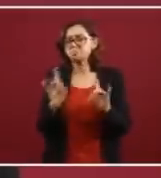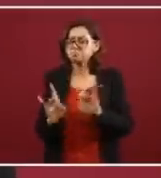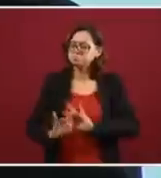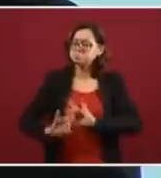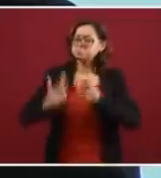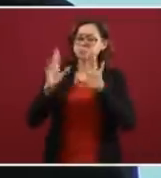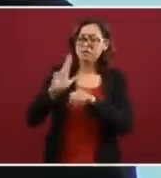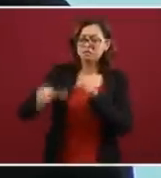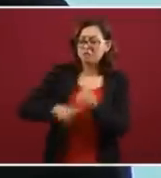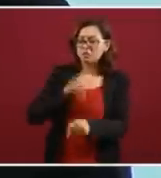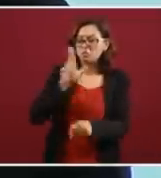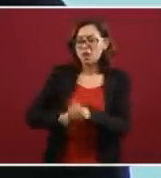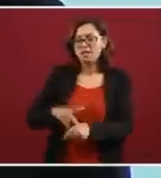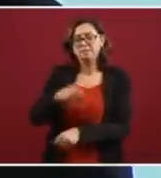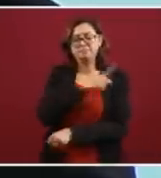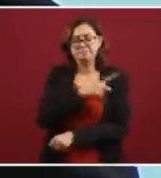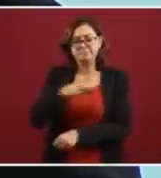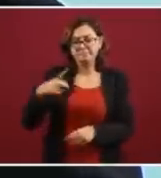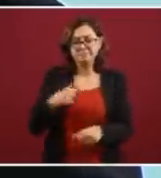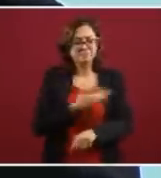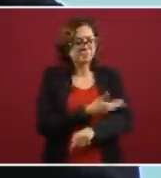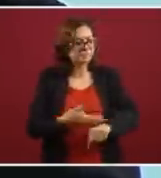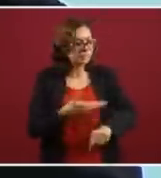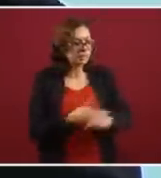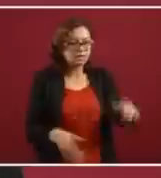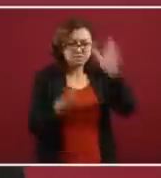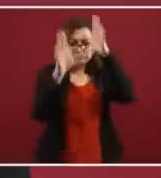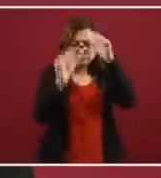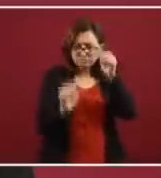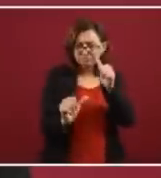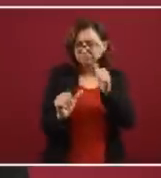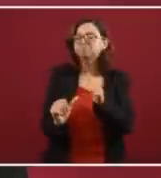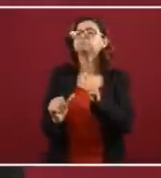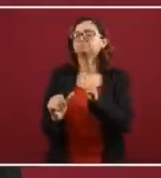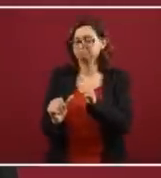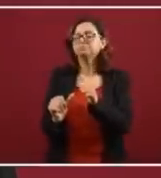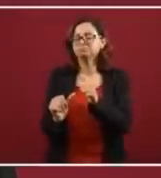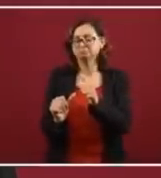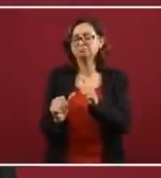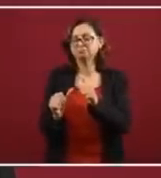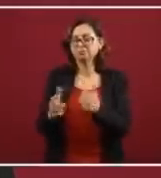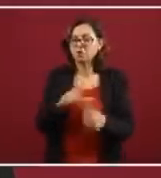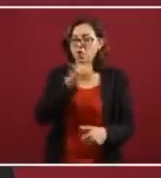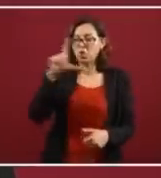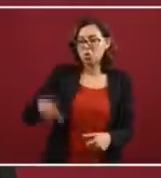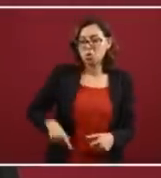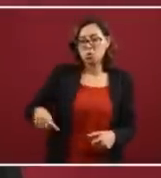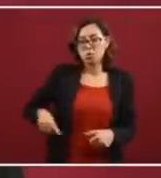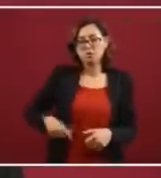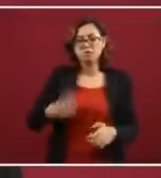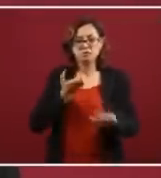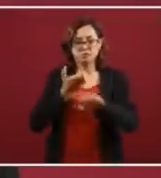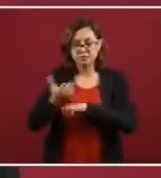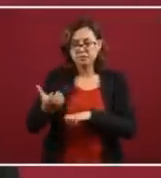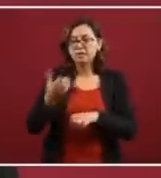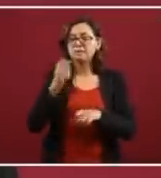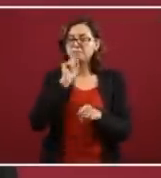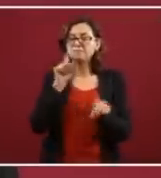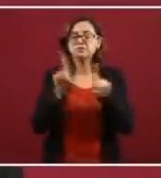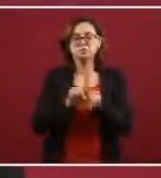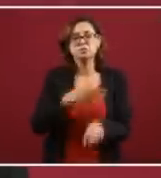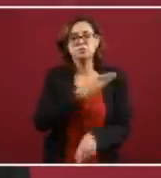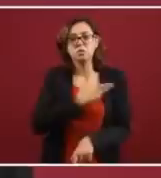enfrentarla y que había que ponerse de acuerdo, y lo logramos gracias al apoyo del gobierno del estado. Desde luego, los